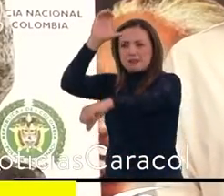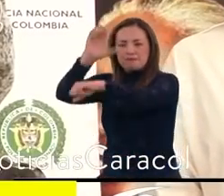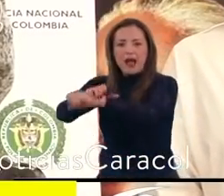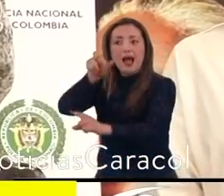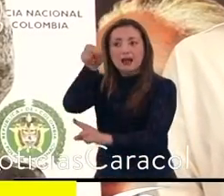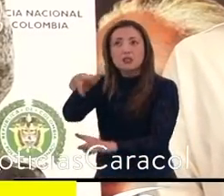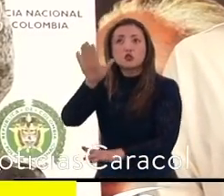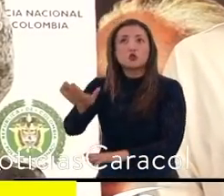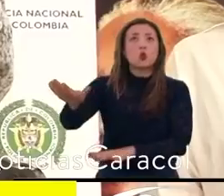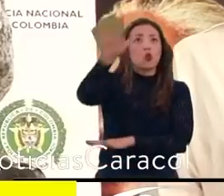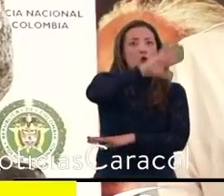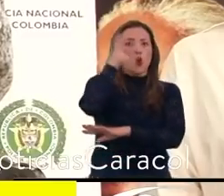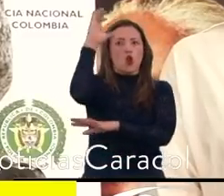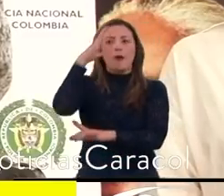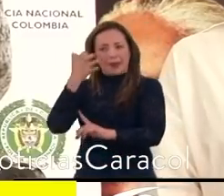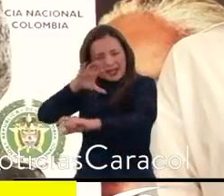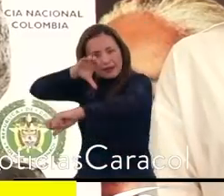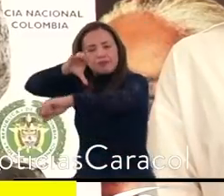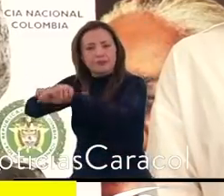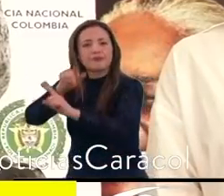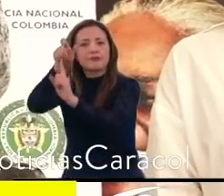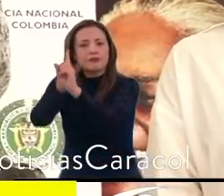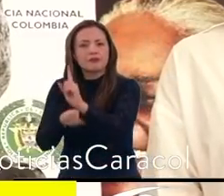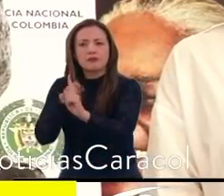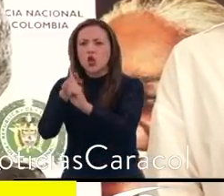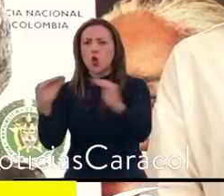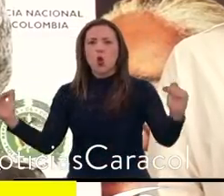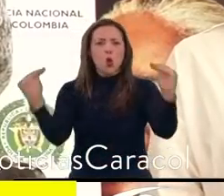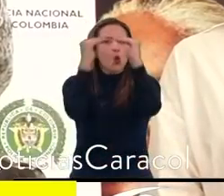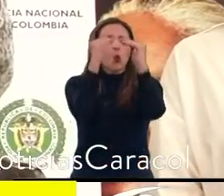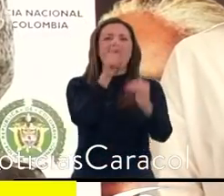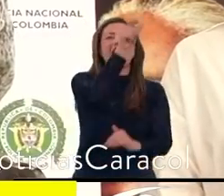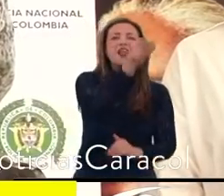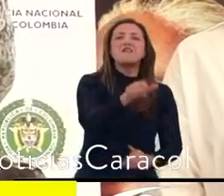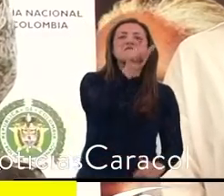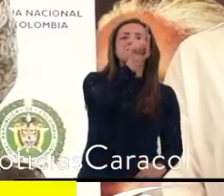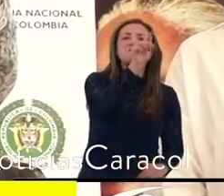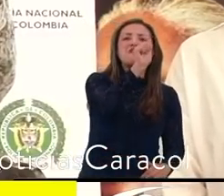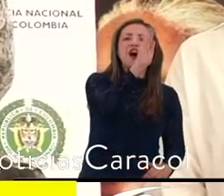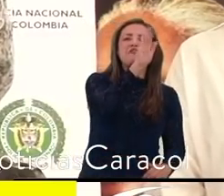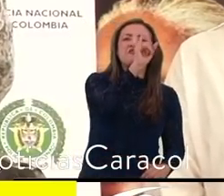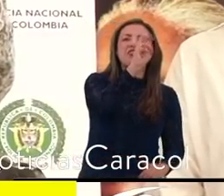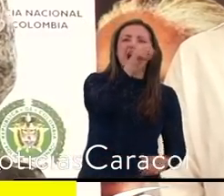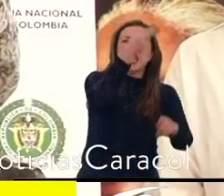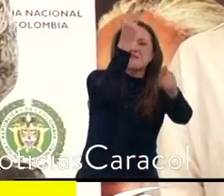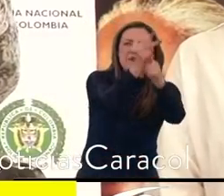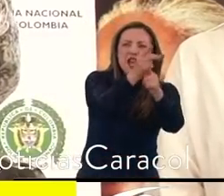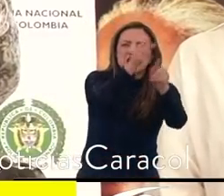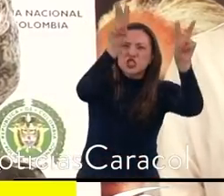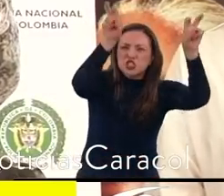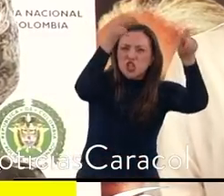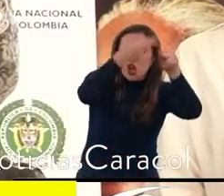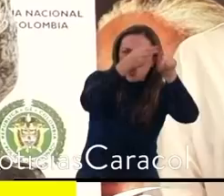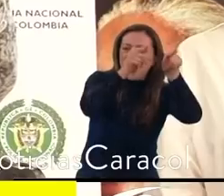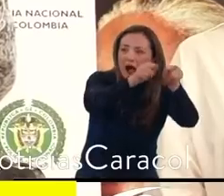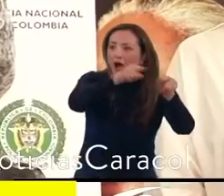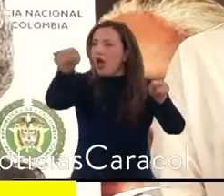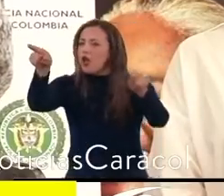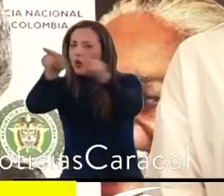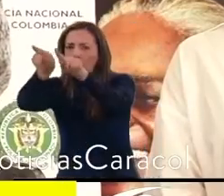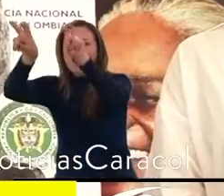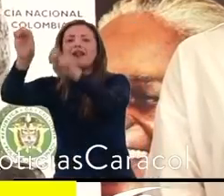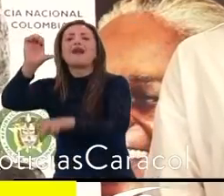nacional tiene el mismo nivel de alias fabián se convierte hoy en el principal